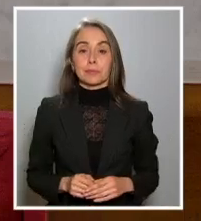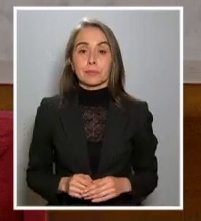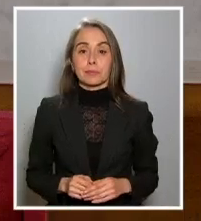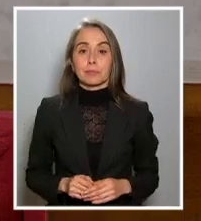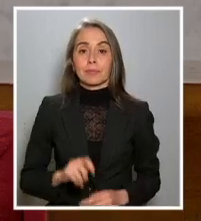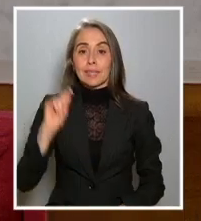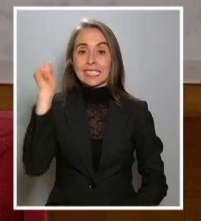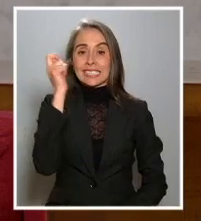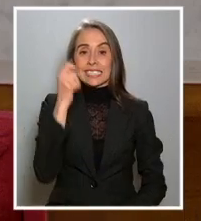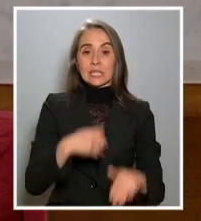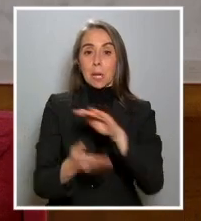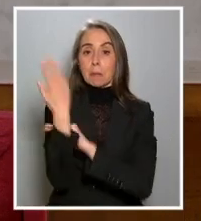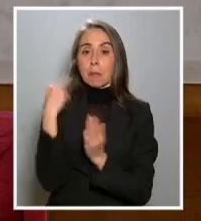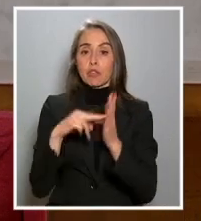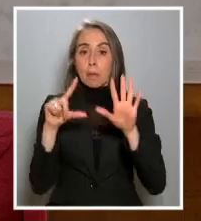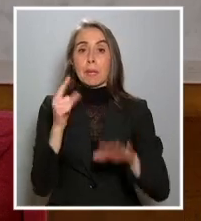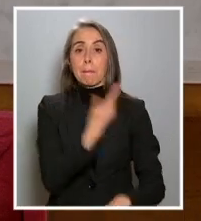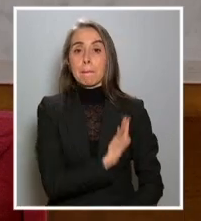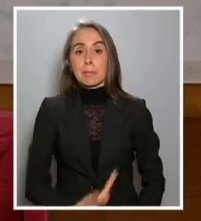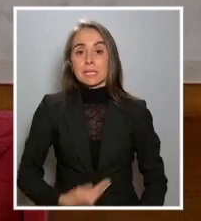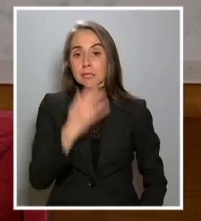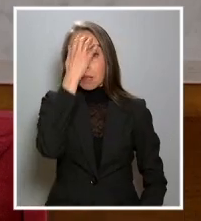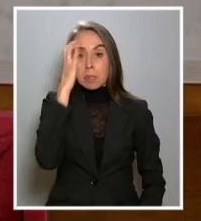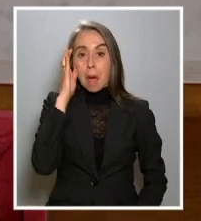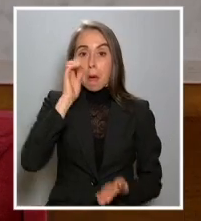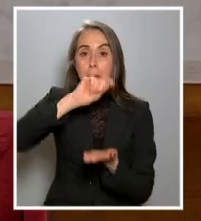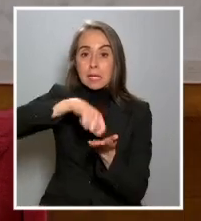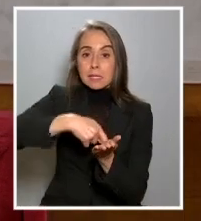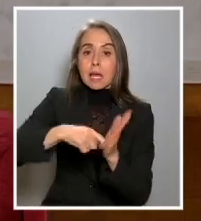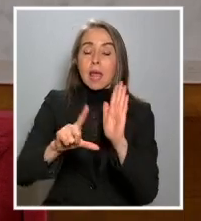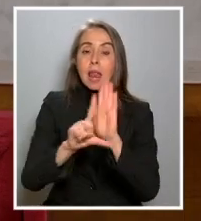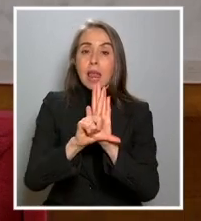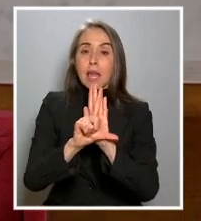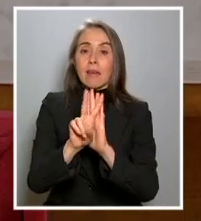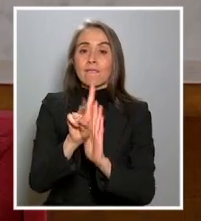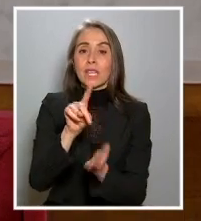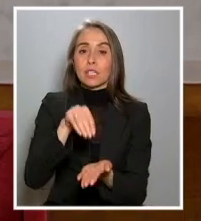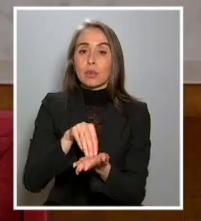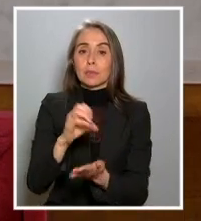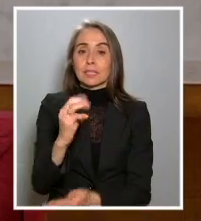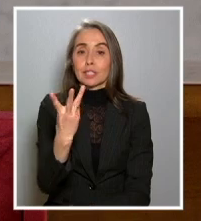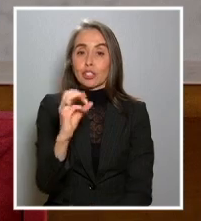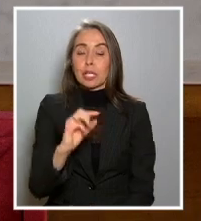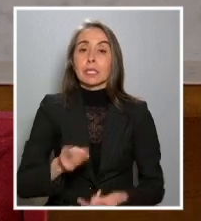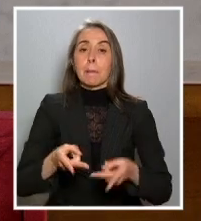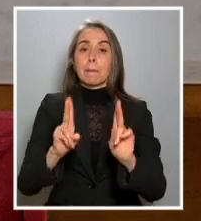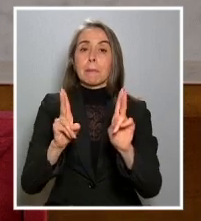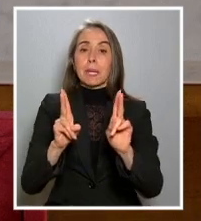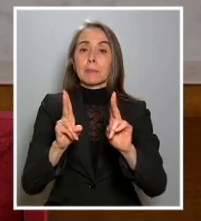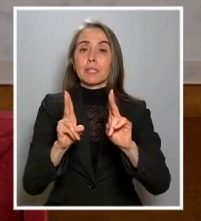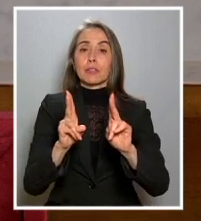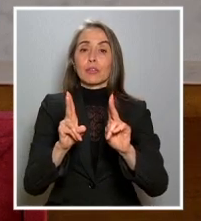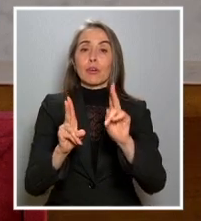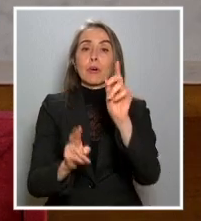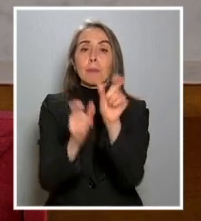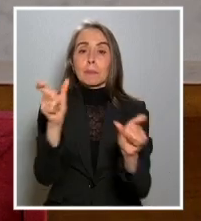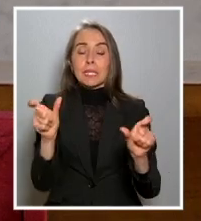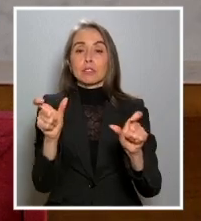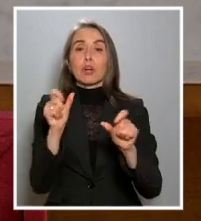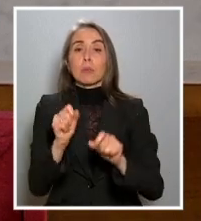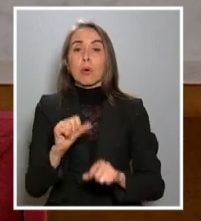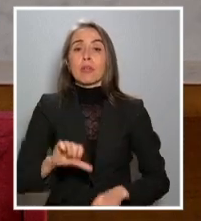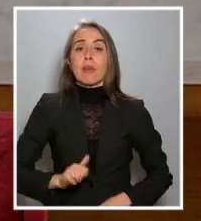en septiembre del 2017 la presidenta Bachelet promulgó la ley 21.030 que permitió el acceso a la